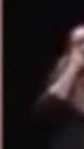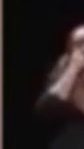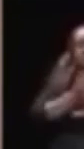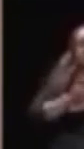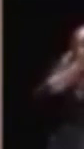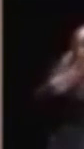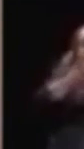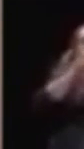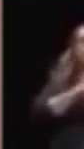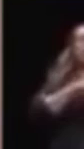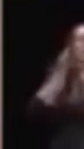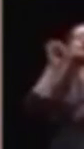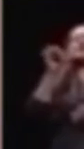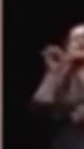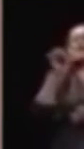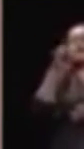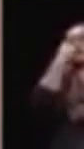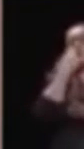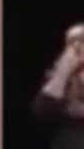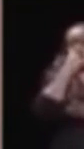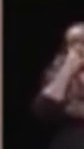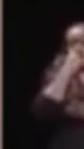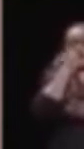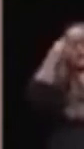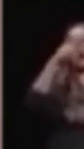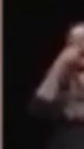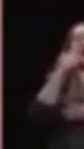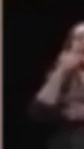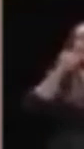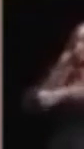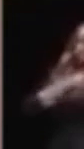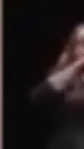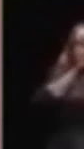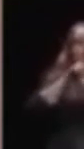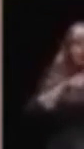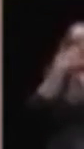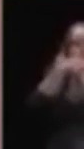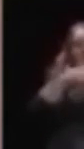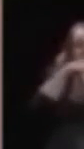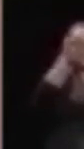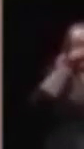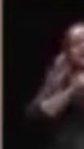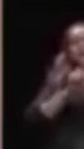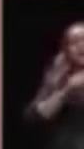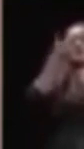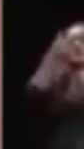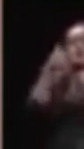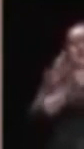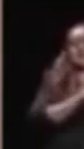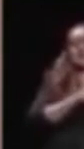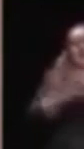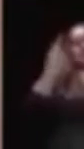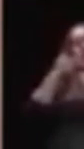policía auxiliar, 16 mil elementos de la policía bancaria e industrial y 6 mil